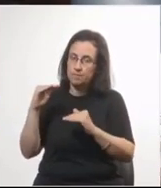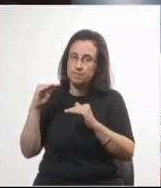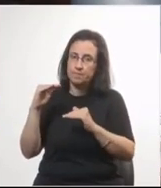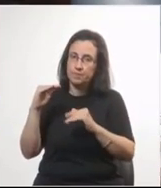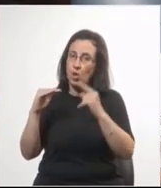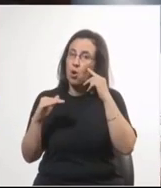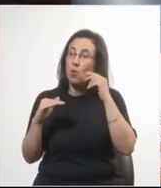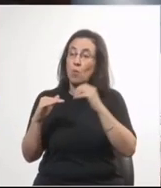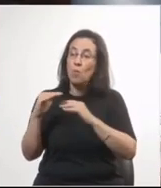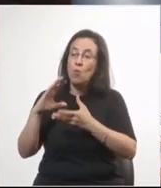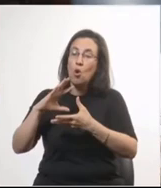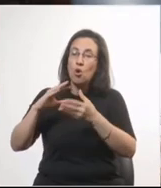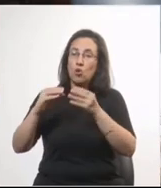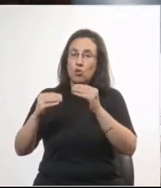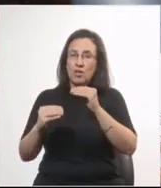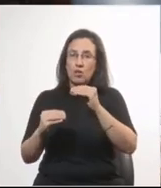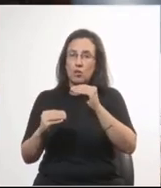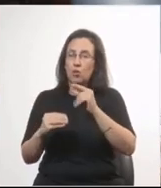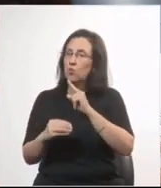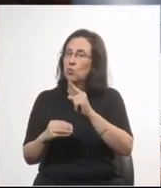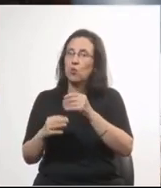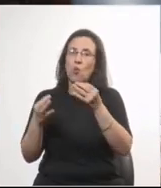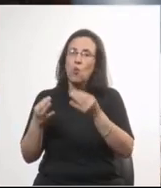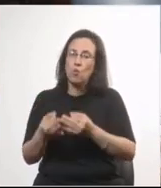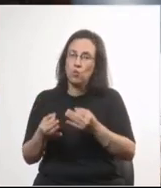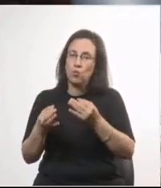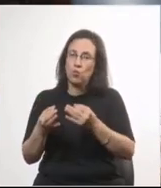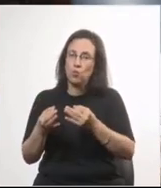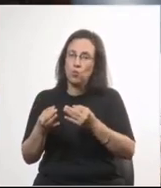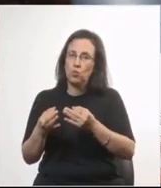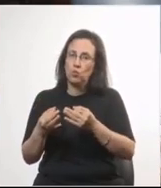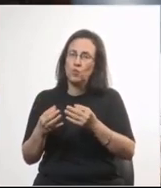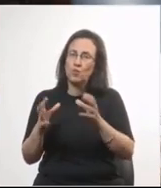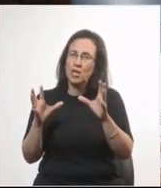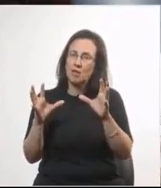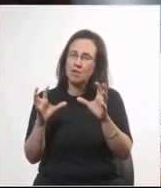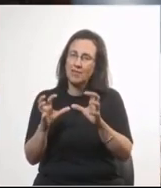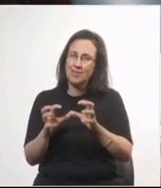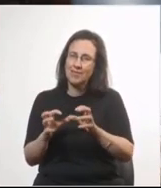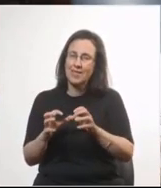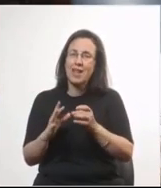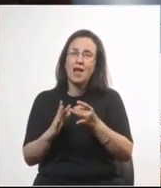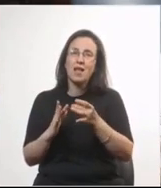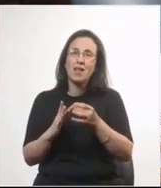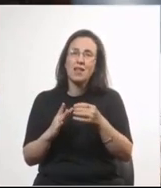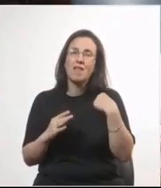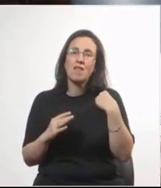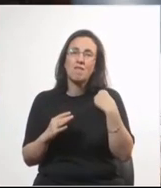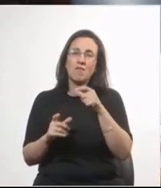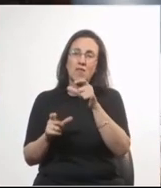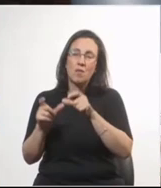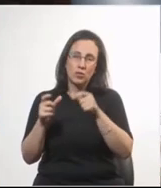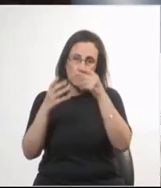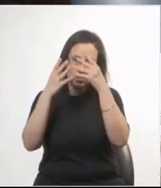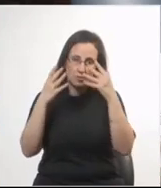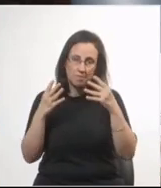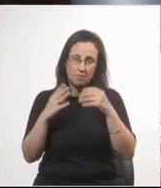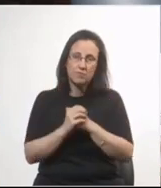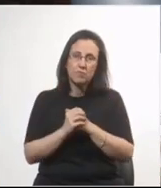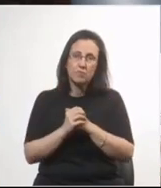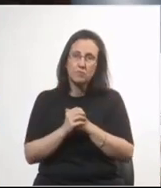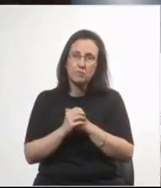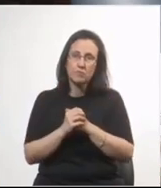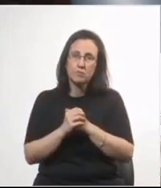de injusto ha deteriorado las condiciones de vida de la población, notoriamente en algunos sectores, erosiona